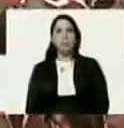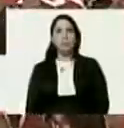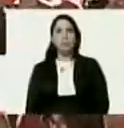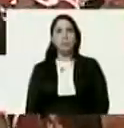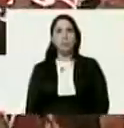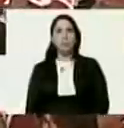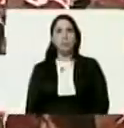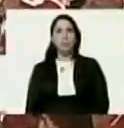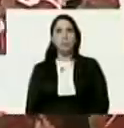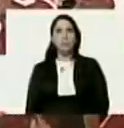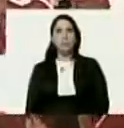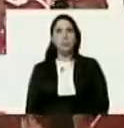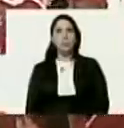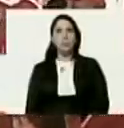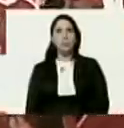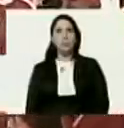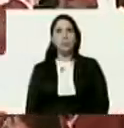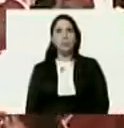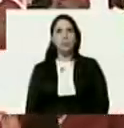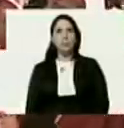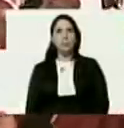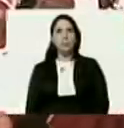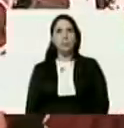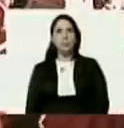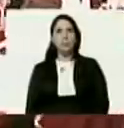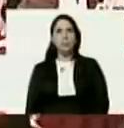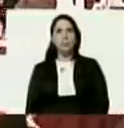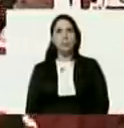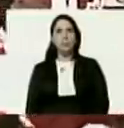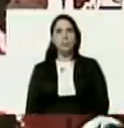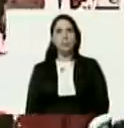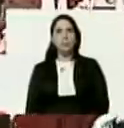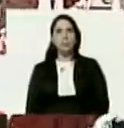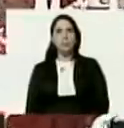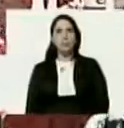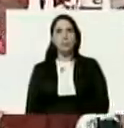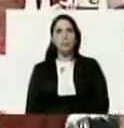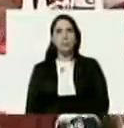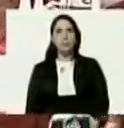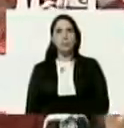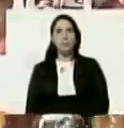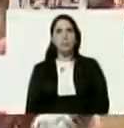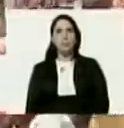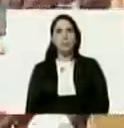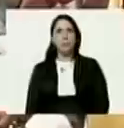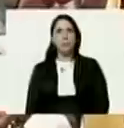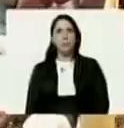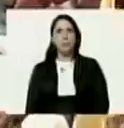¡Gracias!